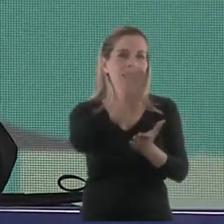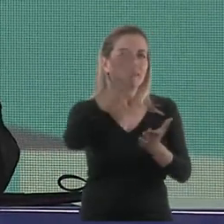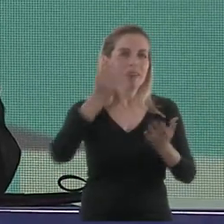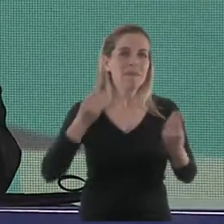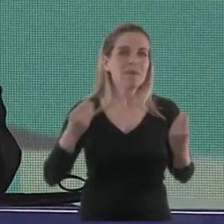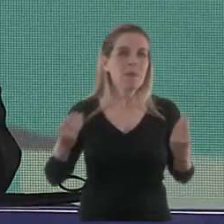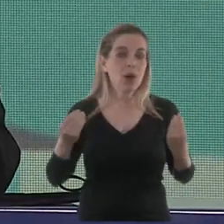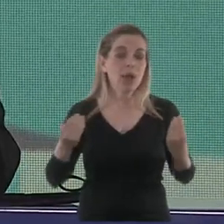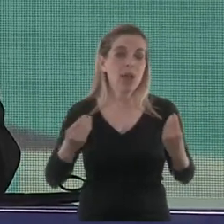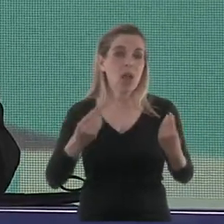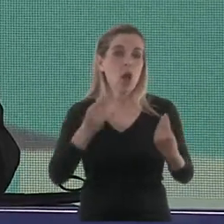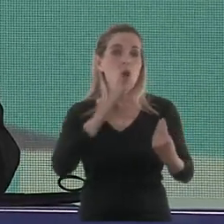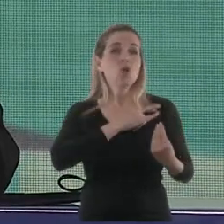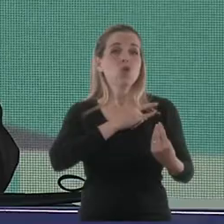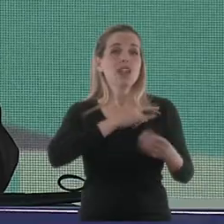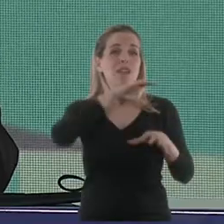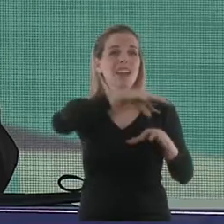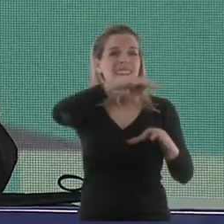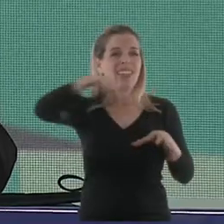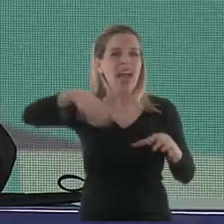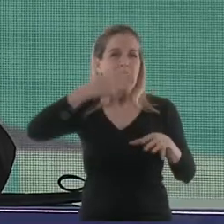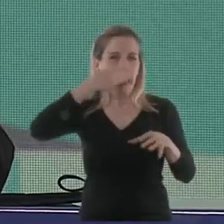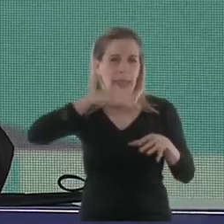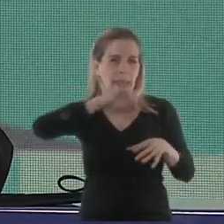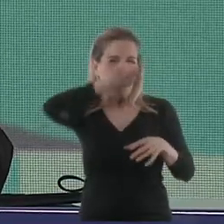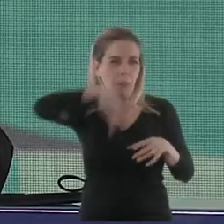Porque todas las universidades que después sobrevinieron